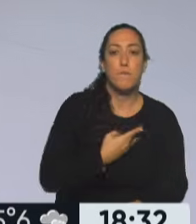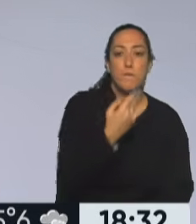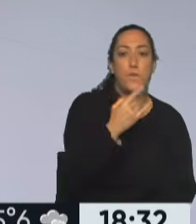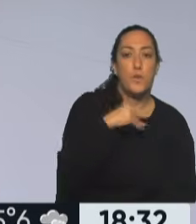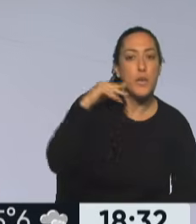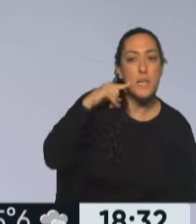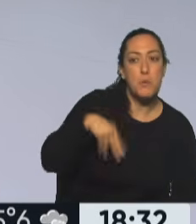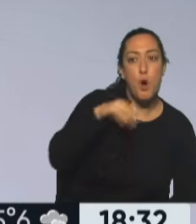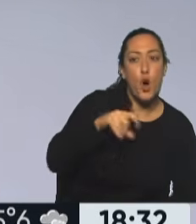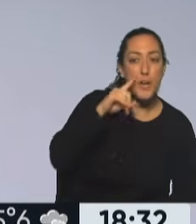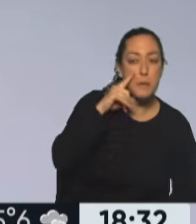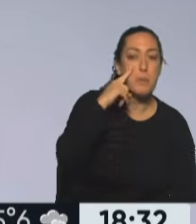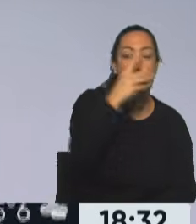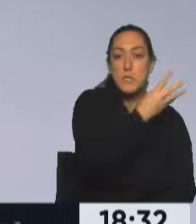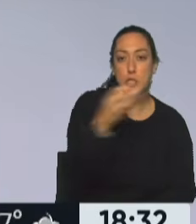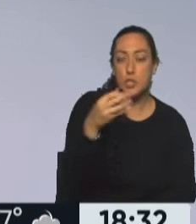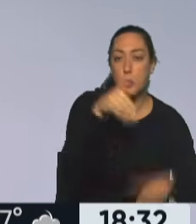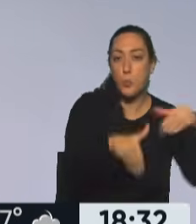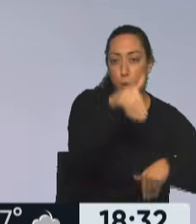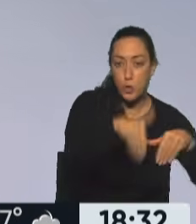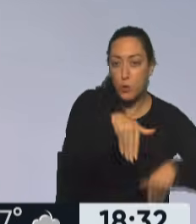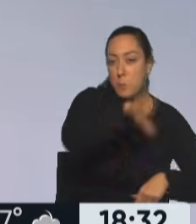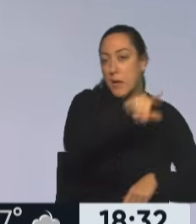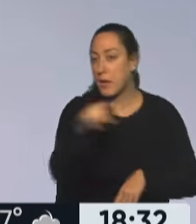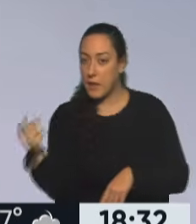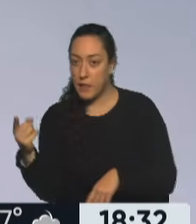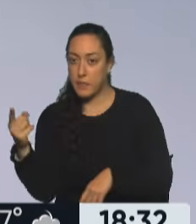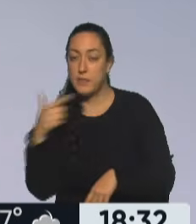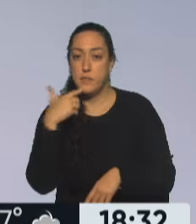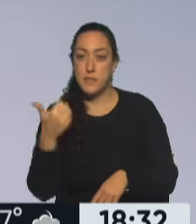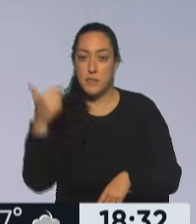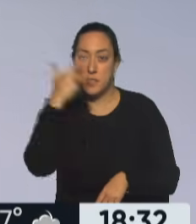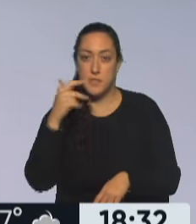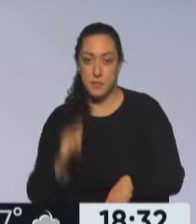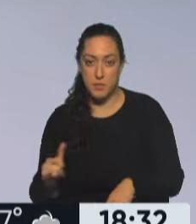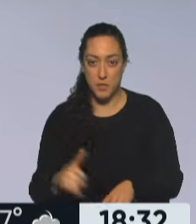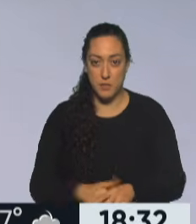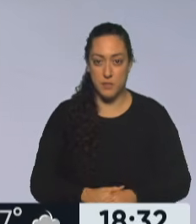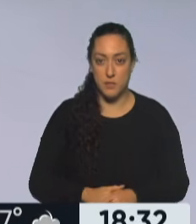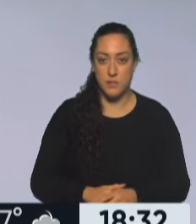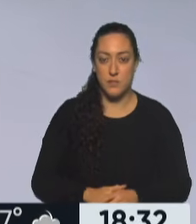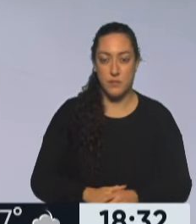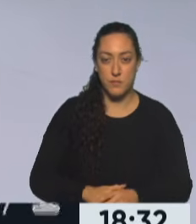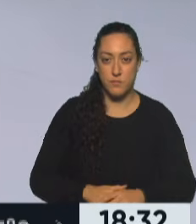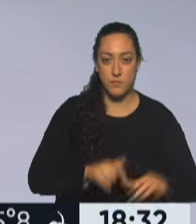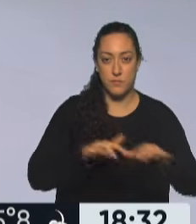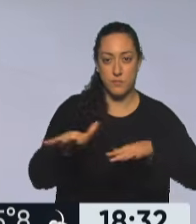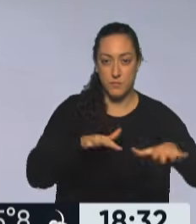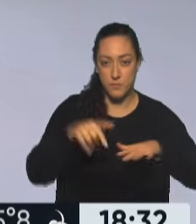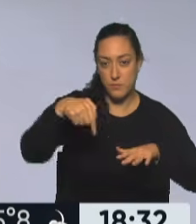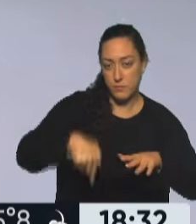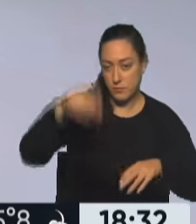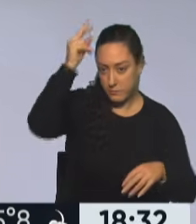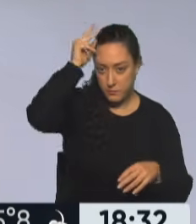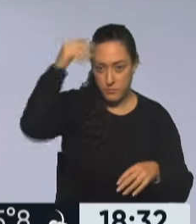está superando en 1.400 votos al otro candidato, a Roberto Sánchez. Testimonios y ya analizamos la situación hoy en Perú